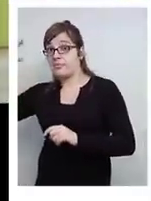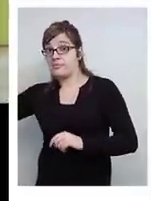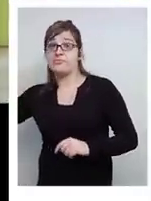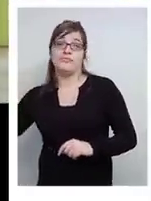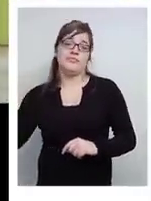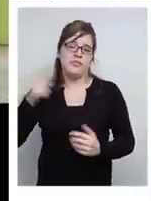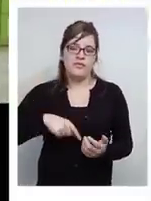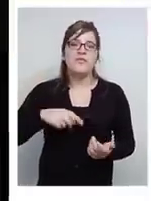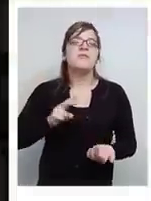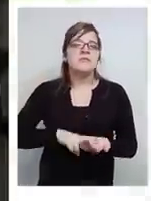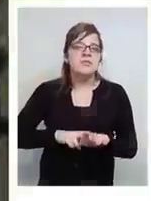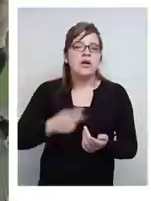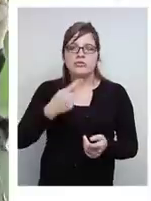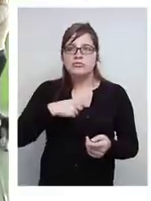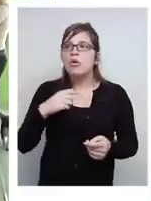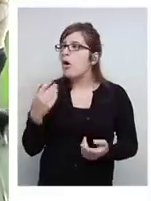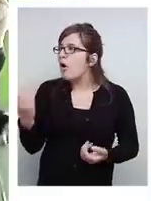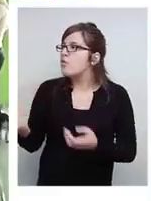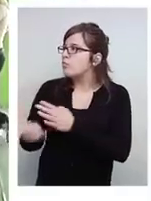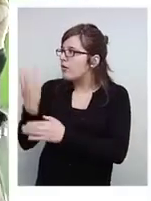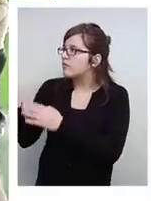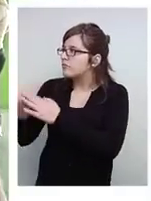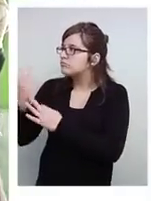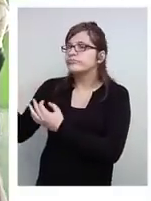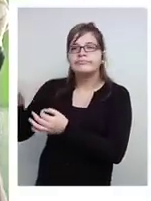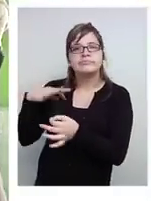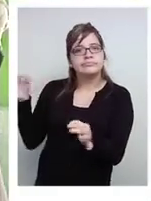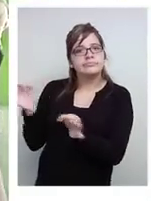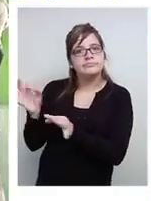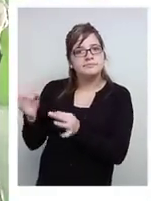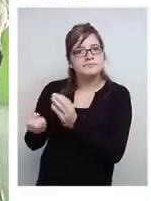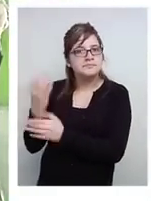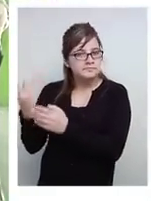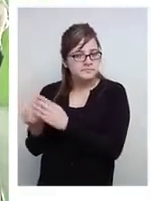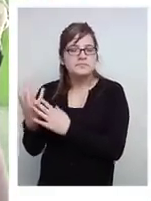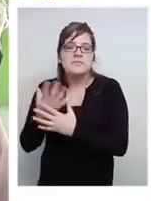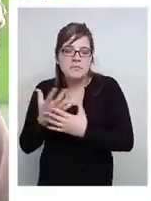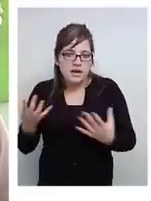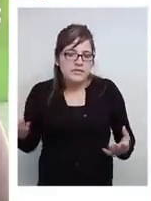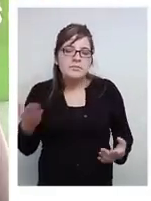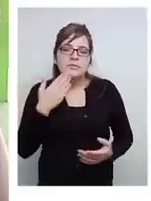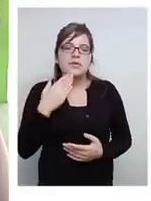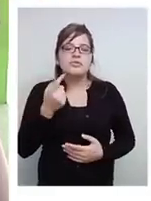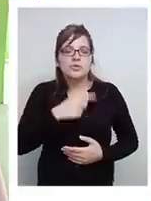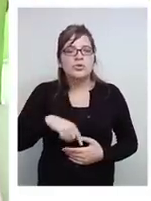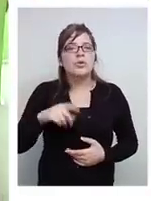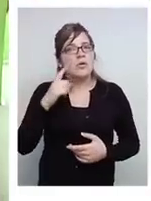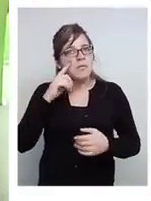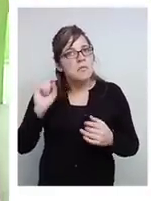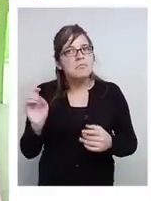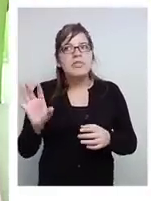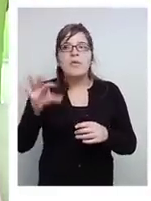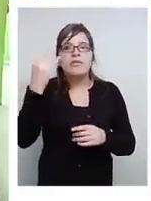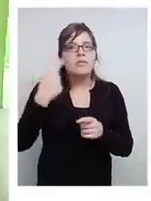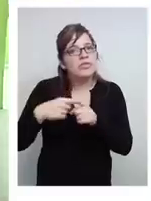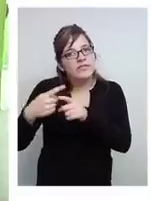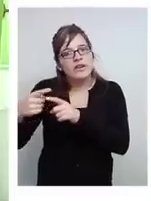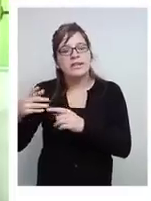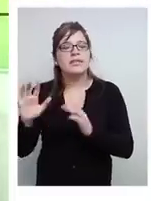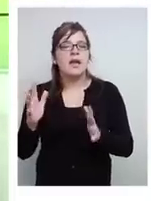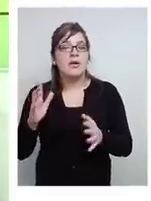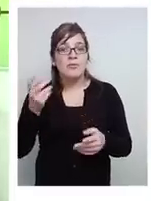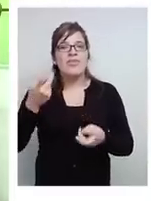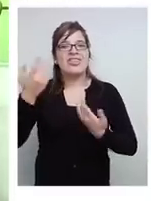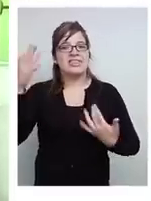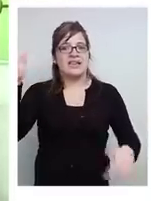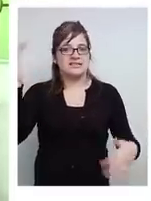día con todo lo nuevo que va a salir, se va descubriendo en relación a la danza, ¿te fijas? Porque ellos, bueno,